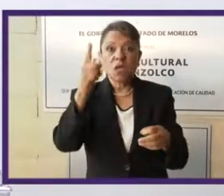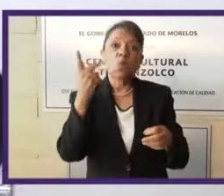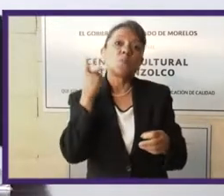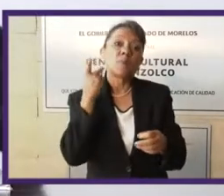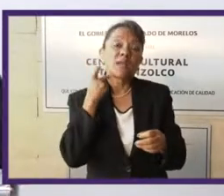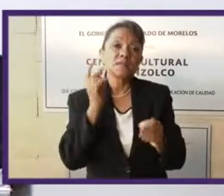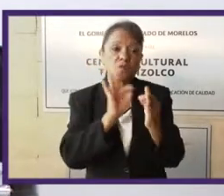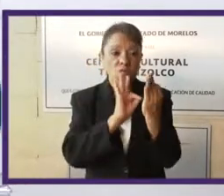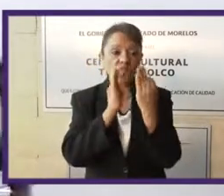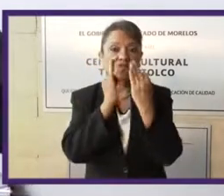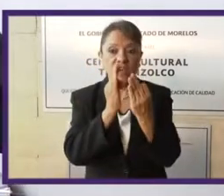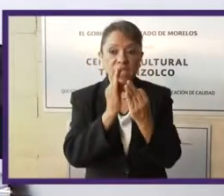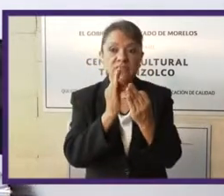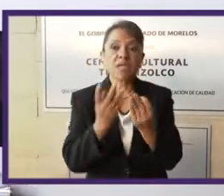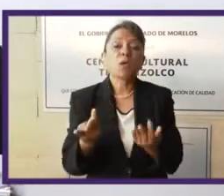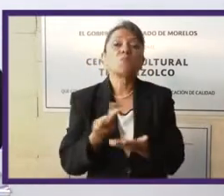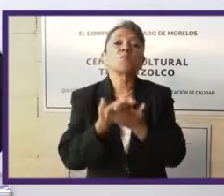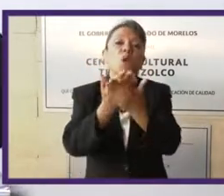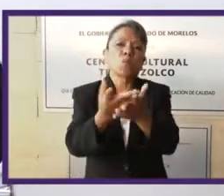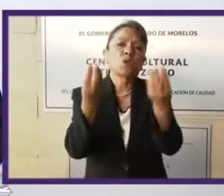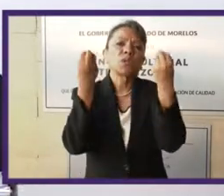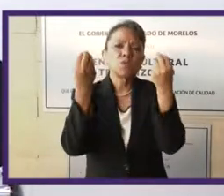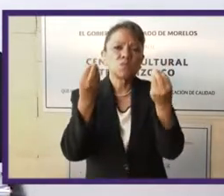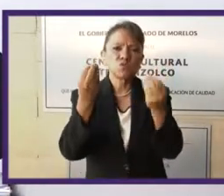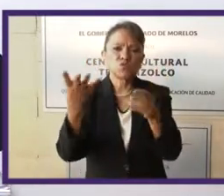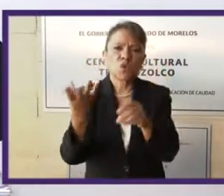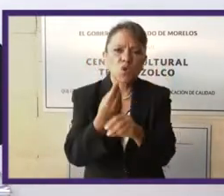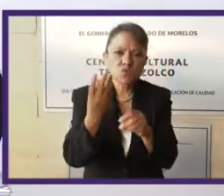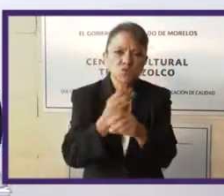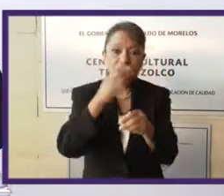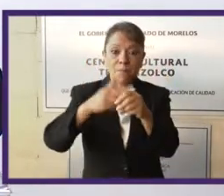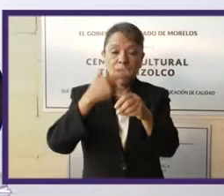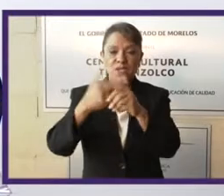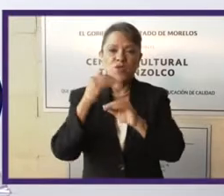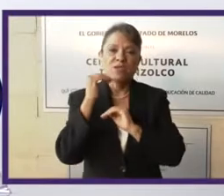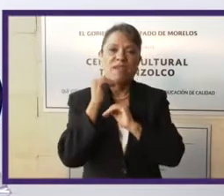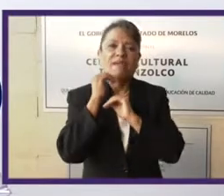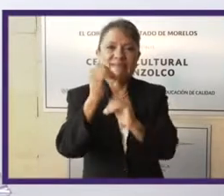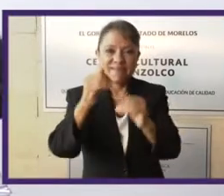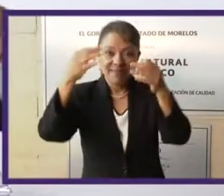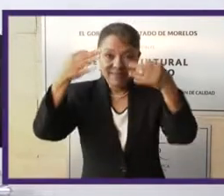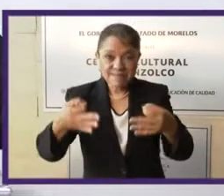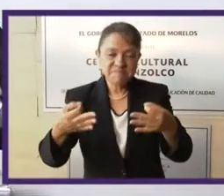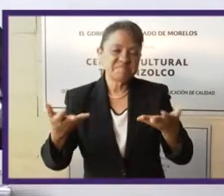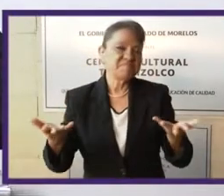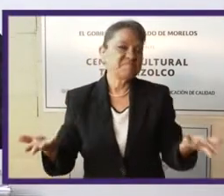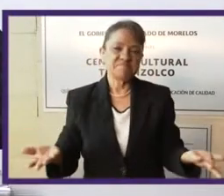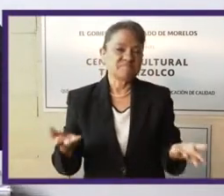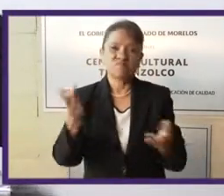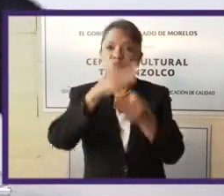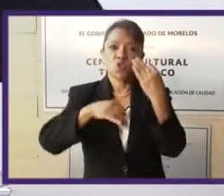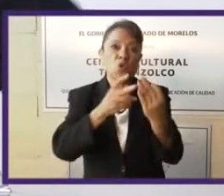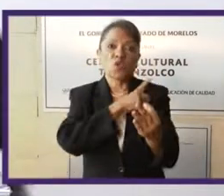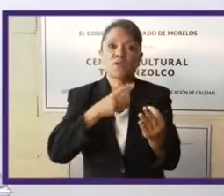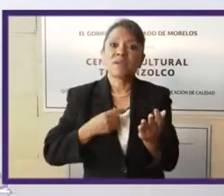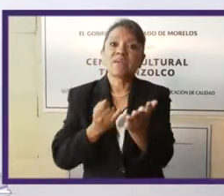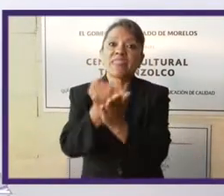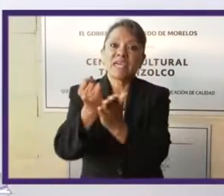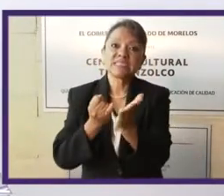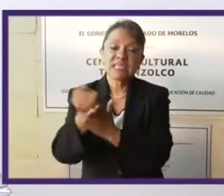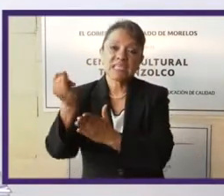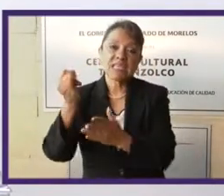proponiendo que vayamos muchos para construir una mayoría estable que de certeza que no lo decidan los ciudadanos un